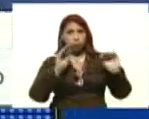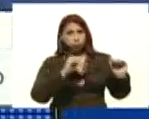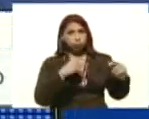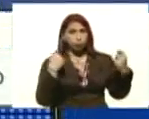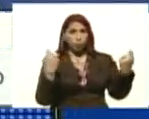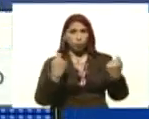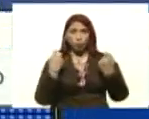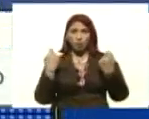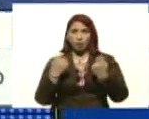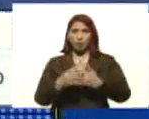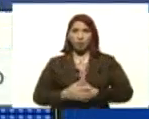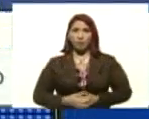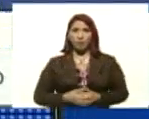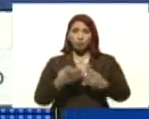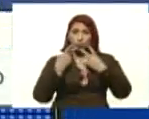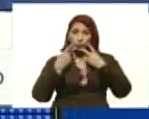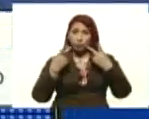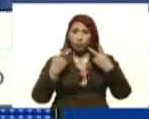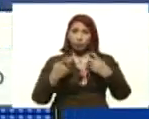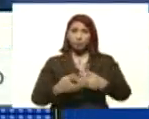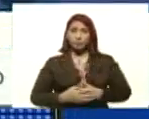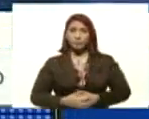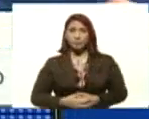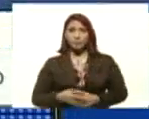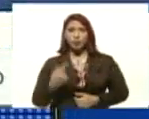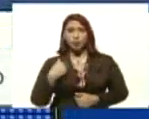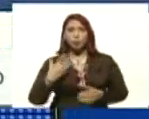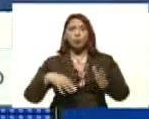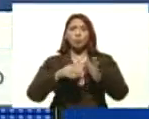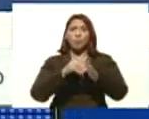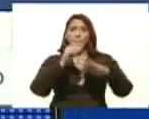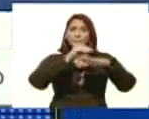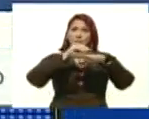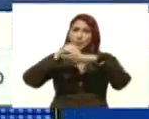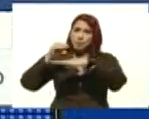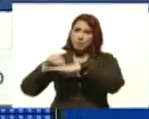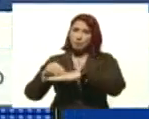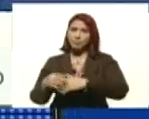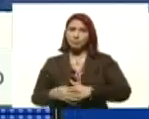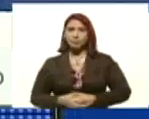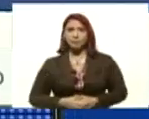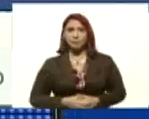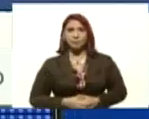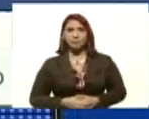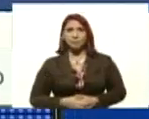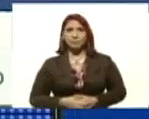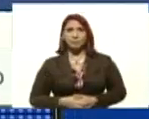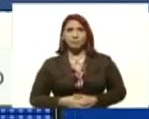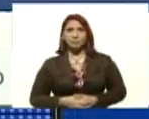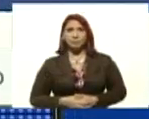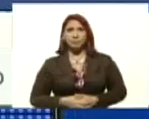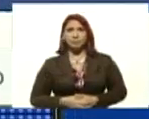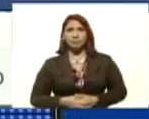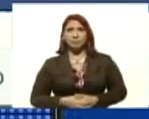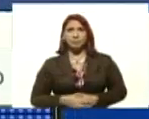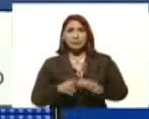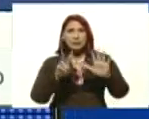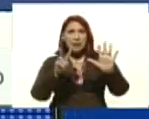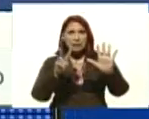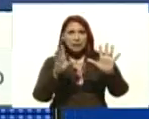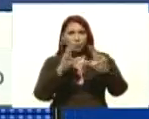jornada transmitida, yo vuelvo a pedir, oye, es en las 7, no puede ser.